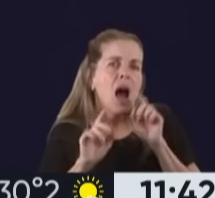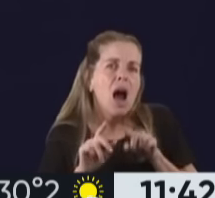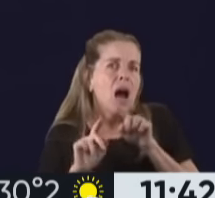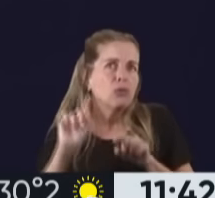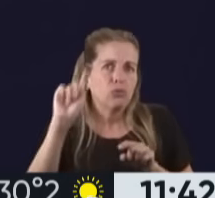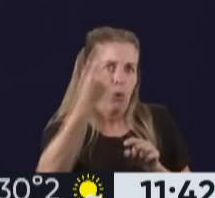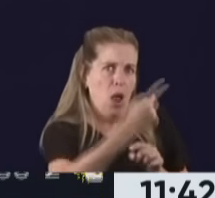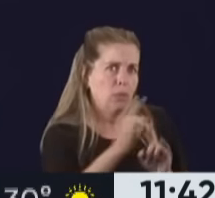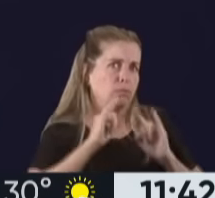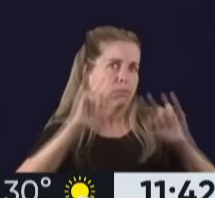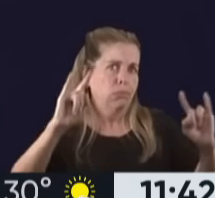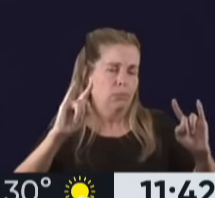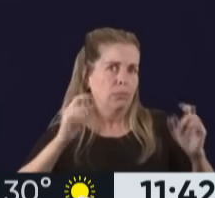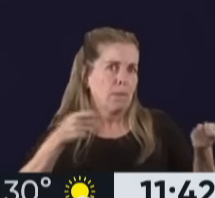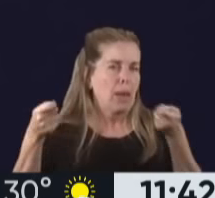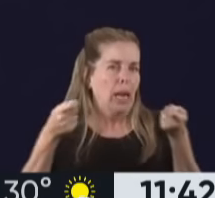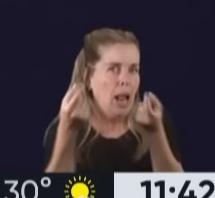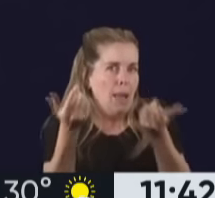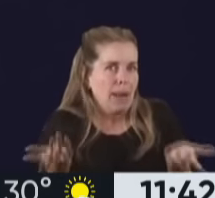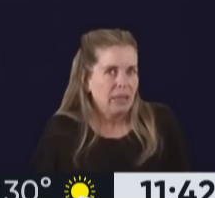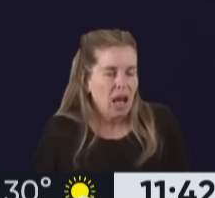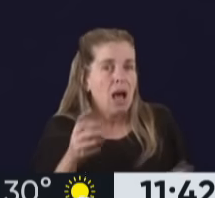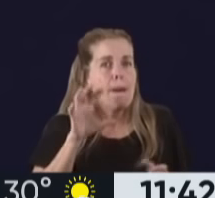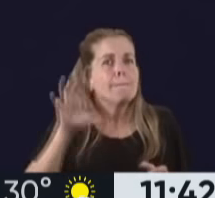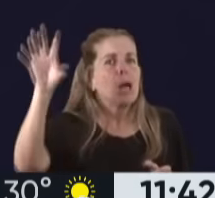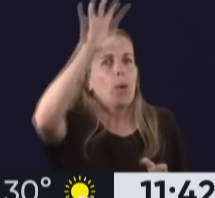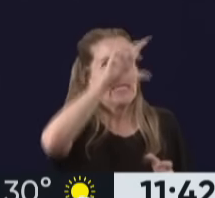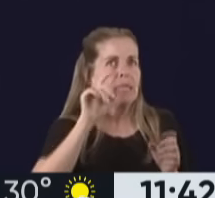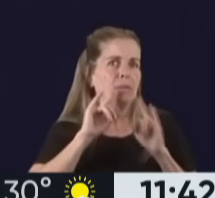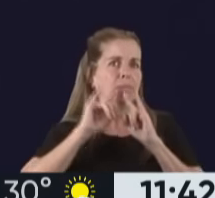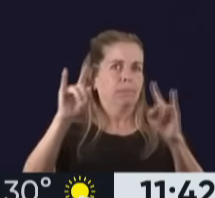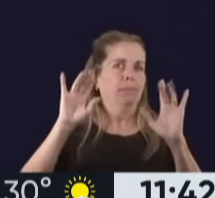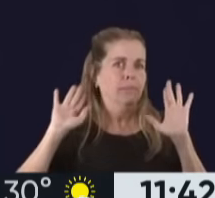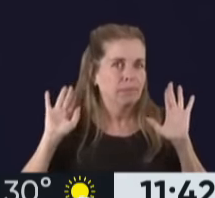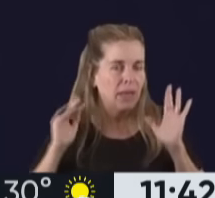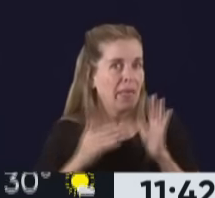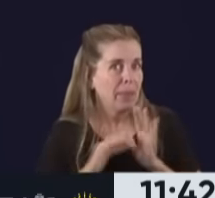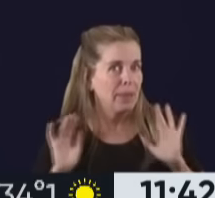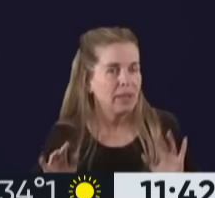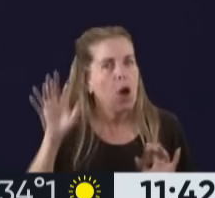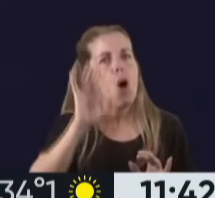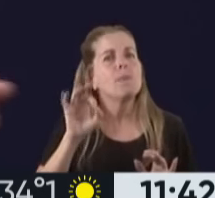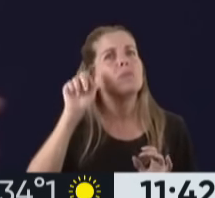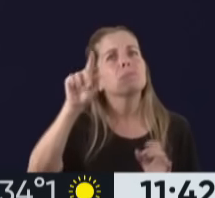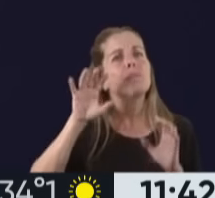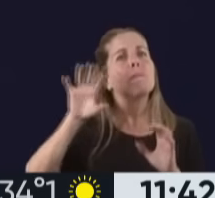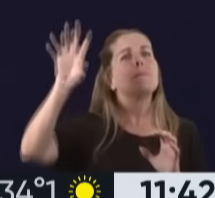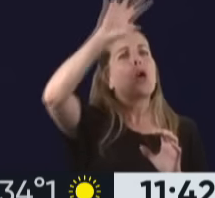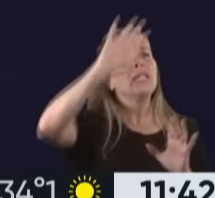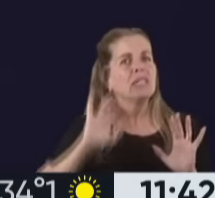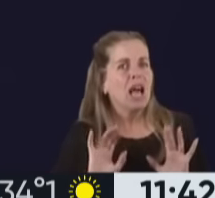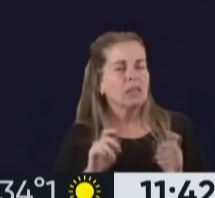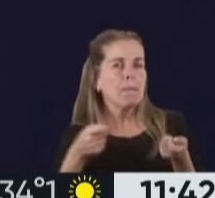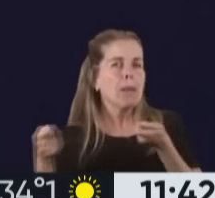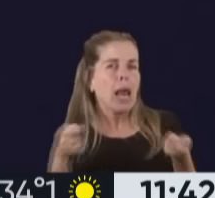acuerdo incluso a las nuevas leyes que están por delante, definirán si opinan como usted o no, o opinan como el resto de